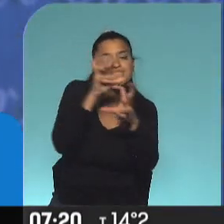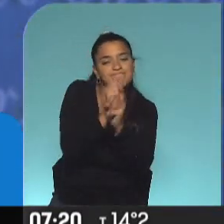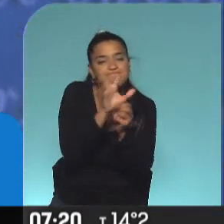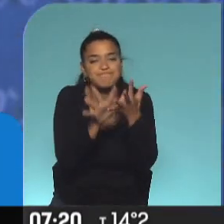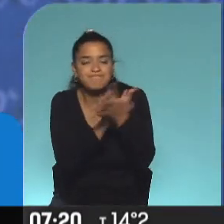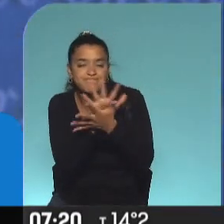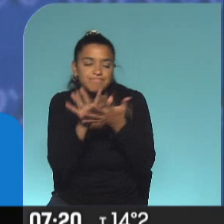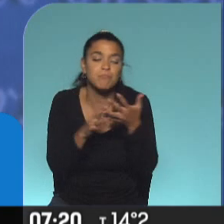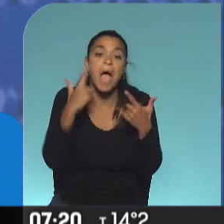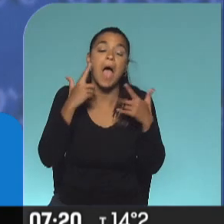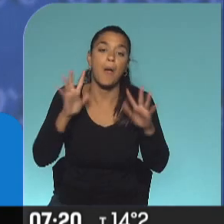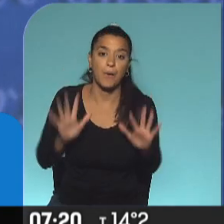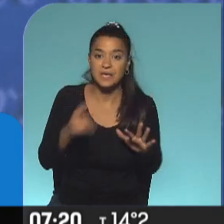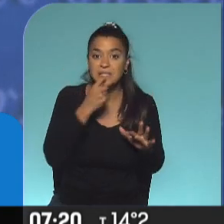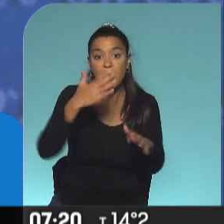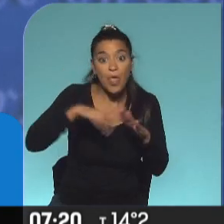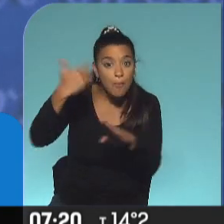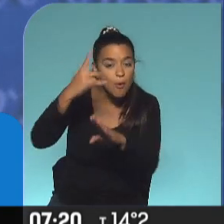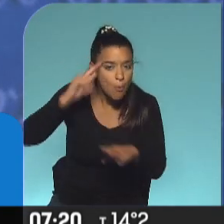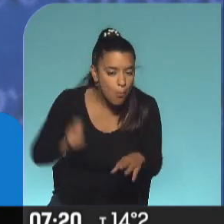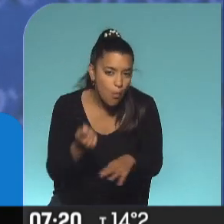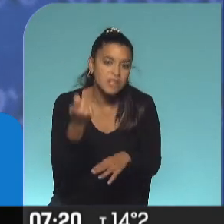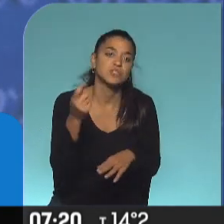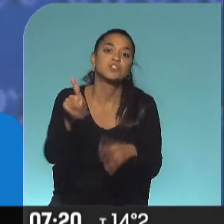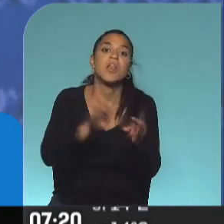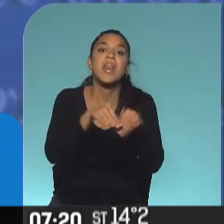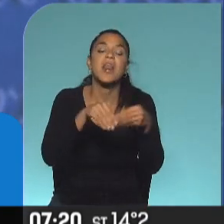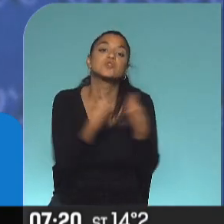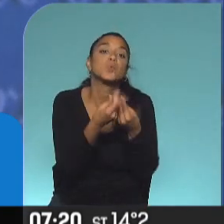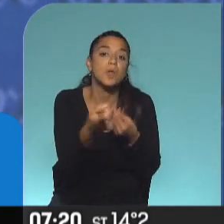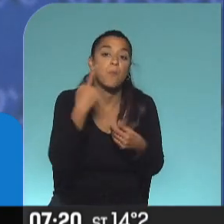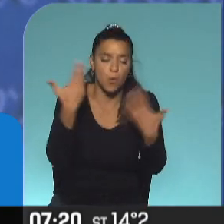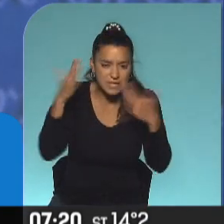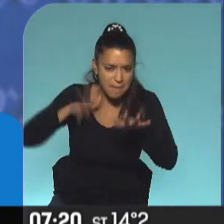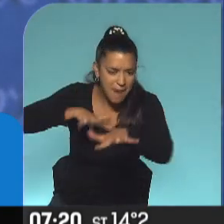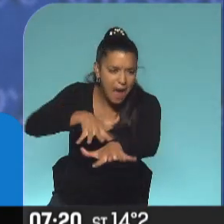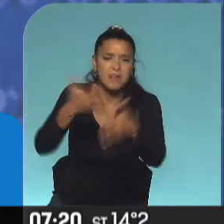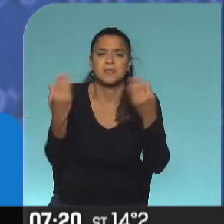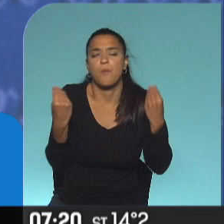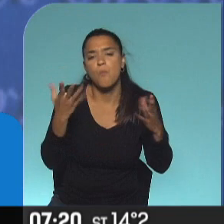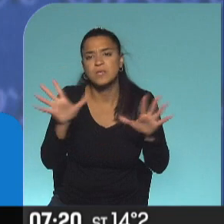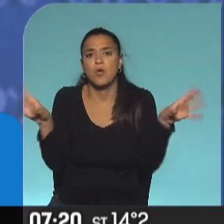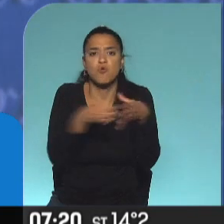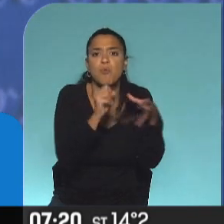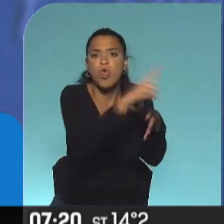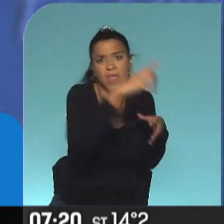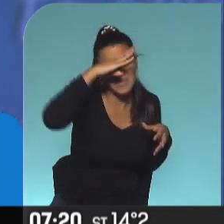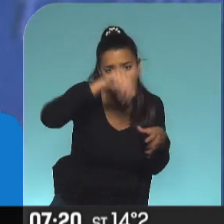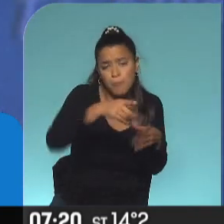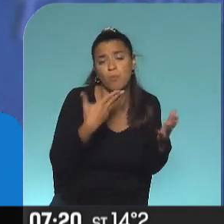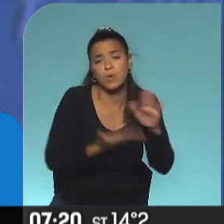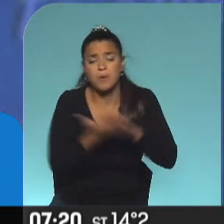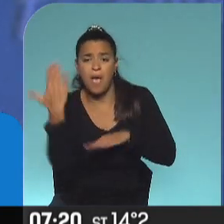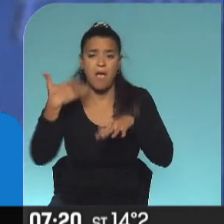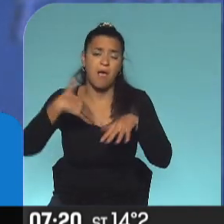esto para eventualmente judicializar los resultados. Puede haber marchas, puede ser que los grupos trumpistas salgan a la calle a